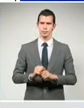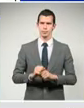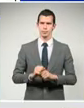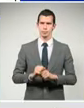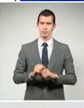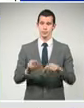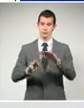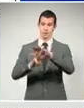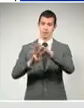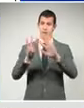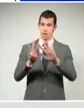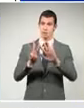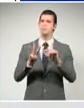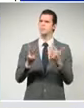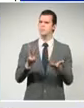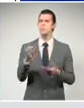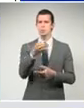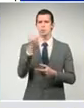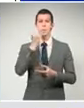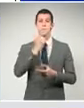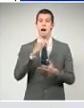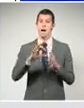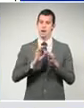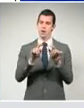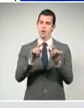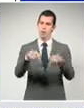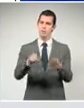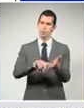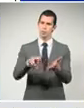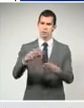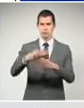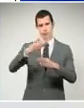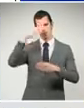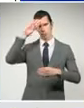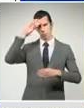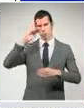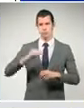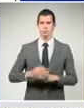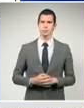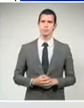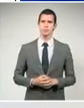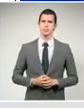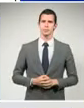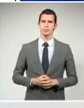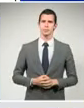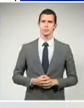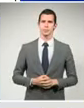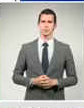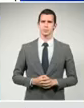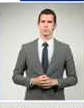tasa. Actualizamos el número de eventos que existen en los territorios